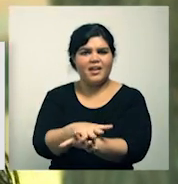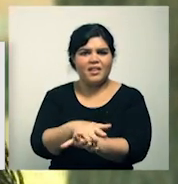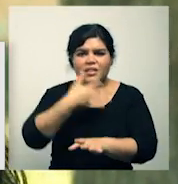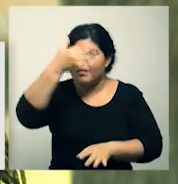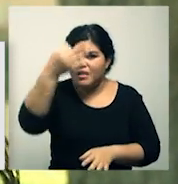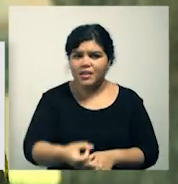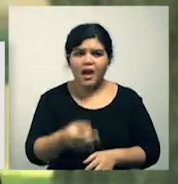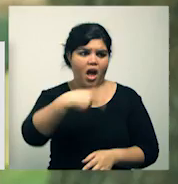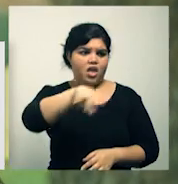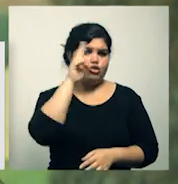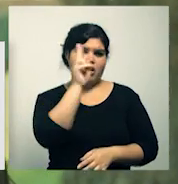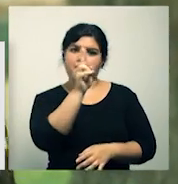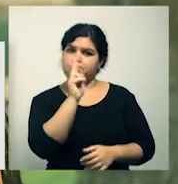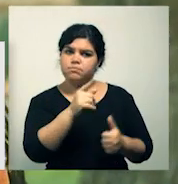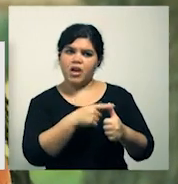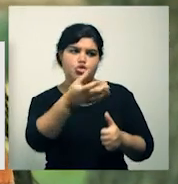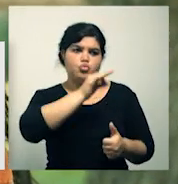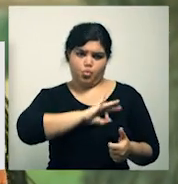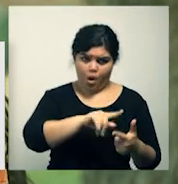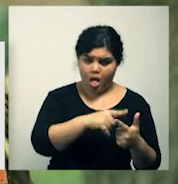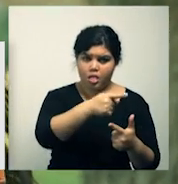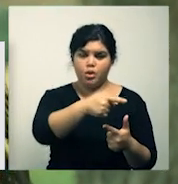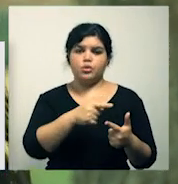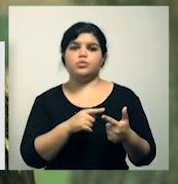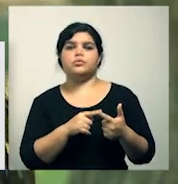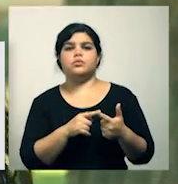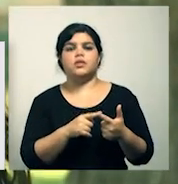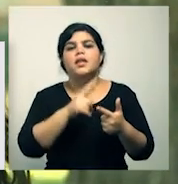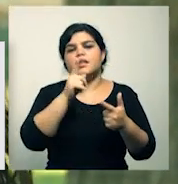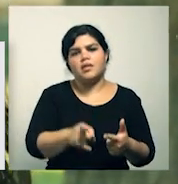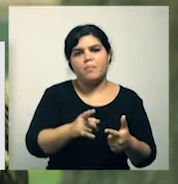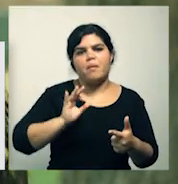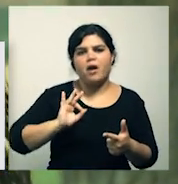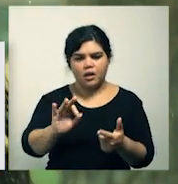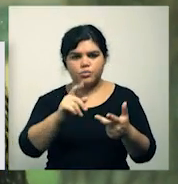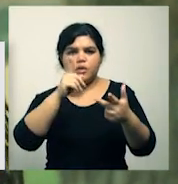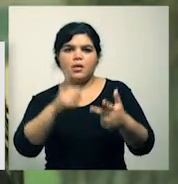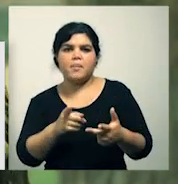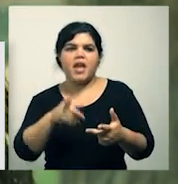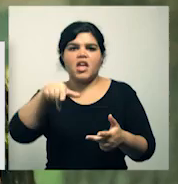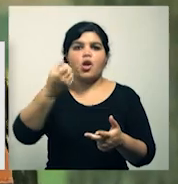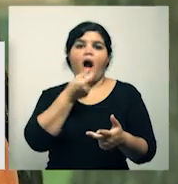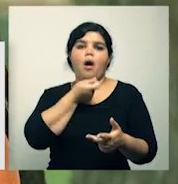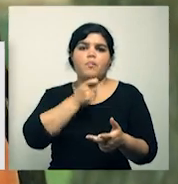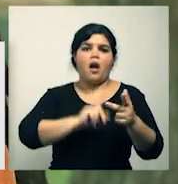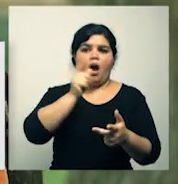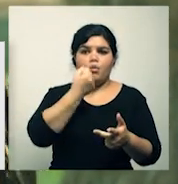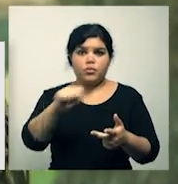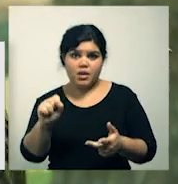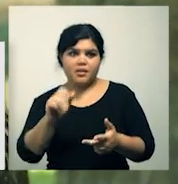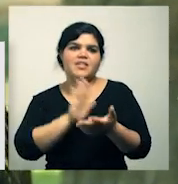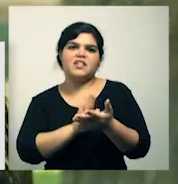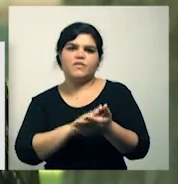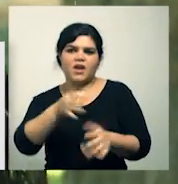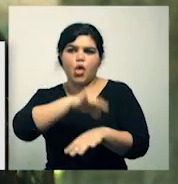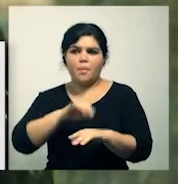de la comunidad, son muy respetados, cobran su sueldo, tienen vacaciones y tienen que presentar